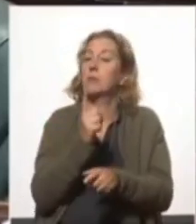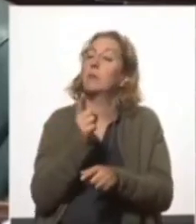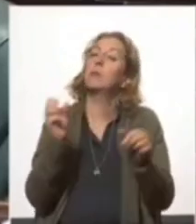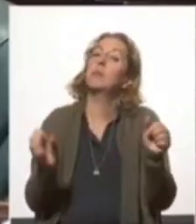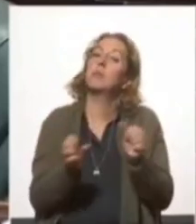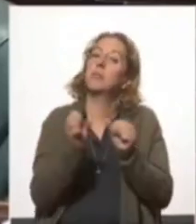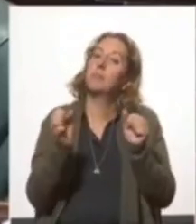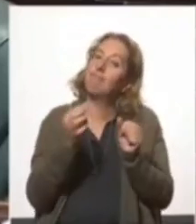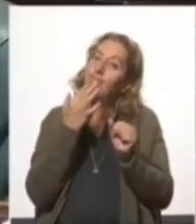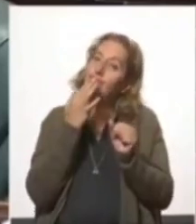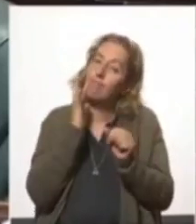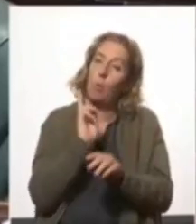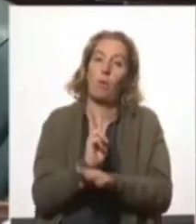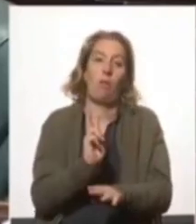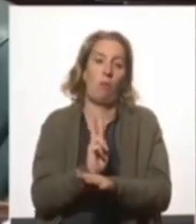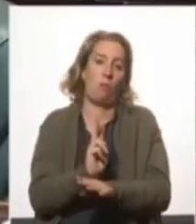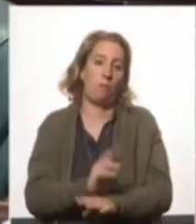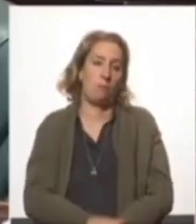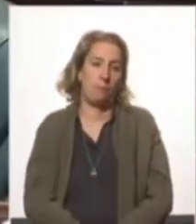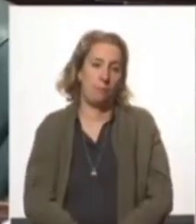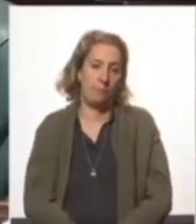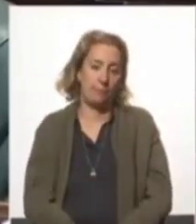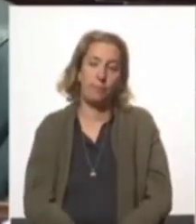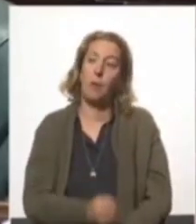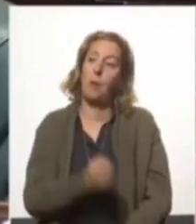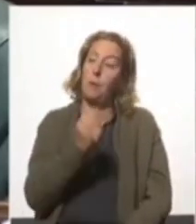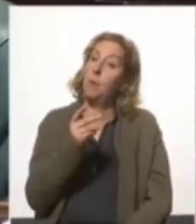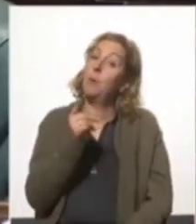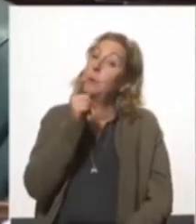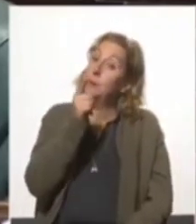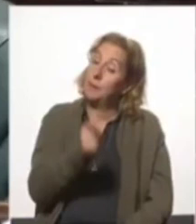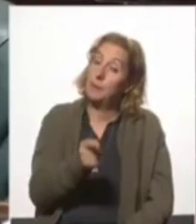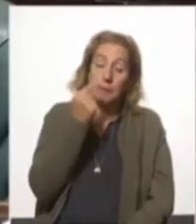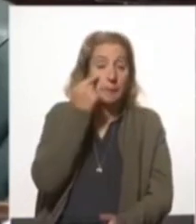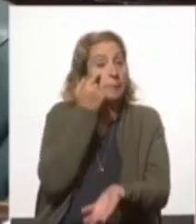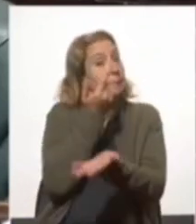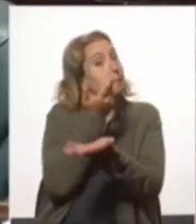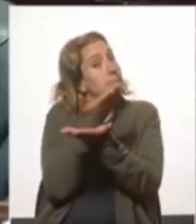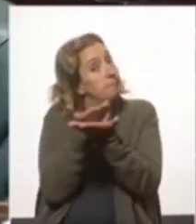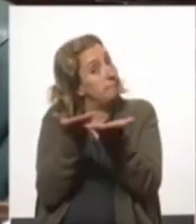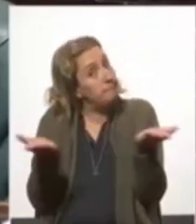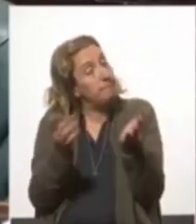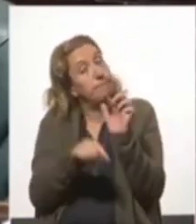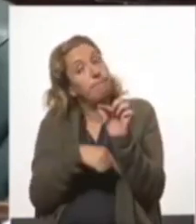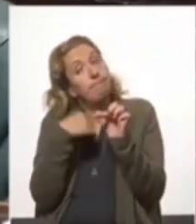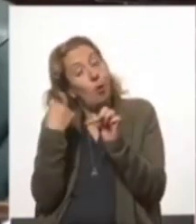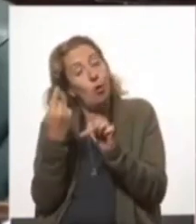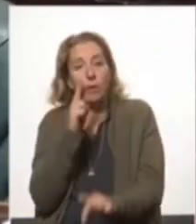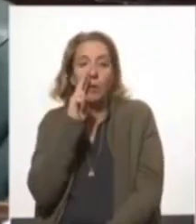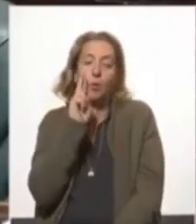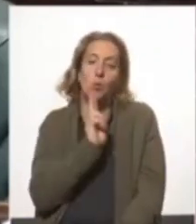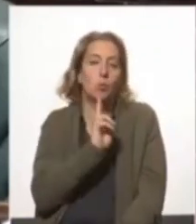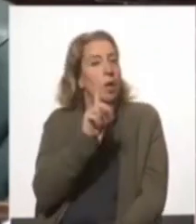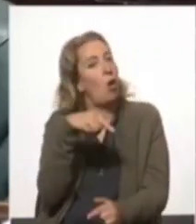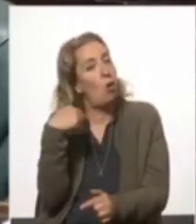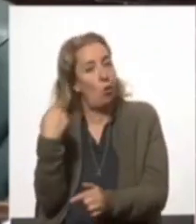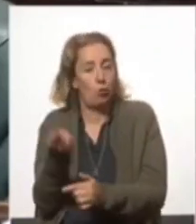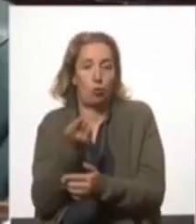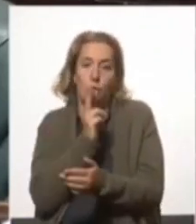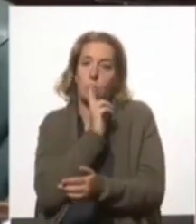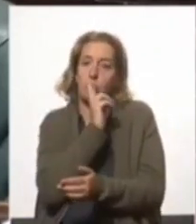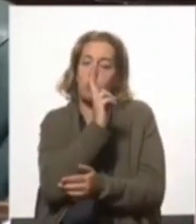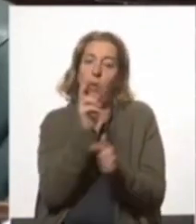con más cautela, porque para eso habría que haber mostrado otra conducta y otros resultados en